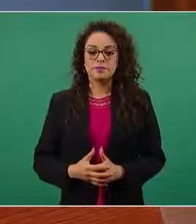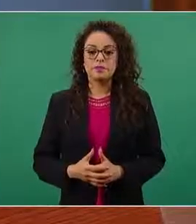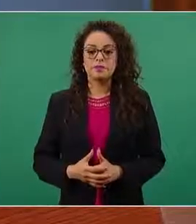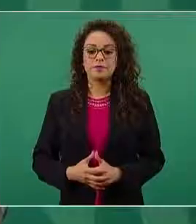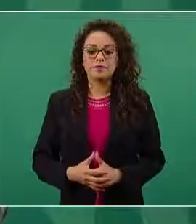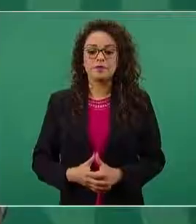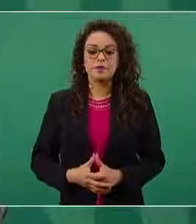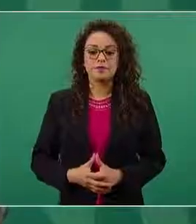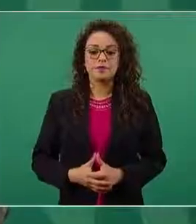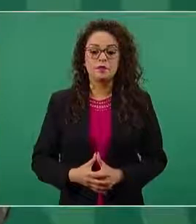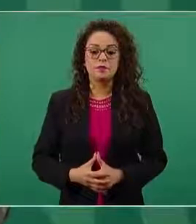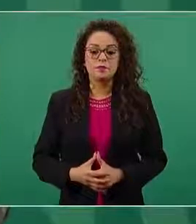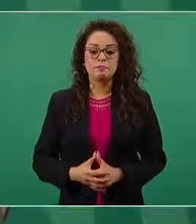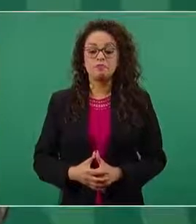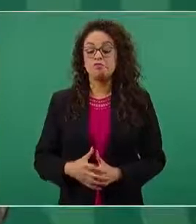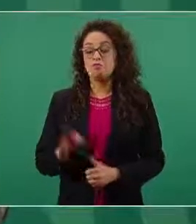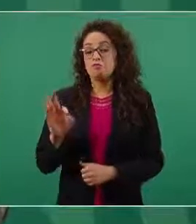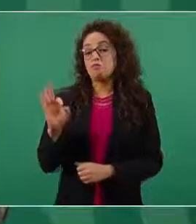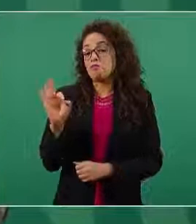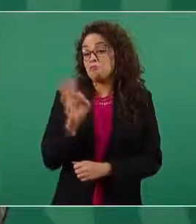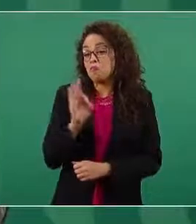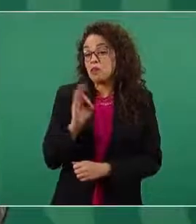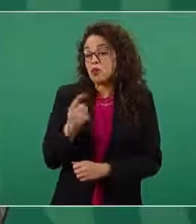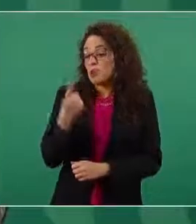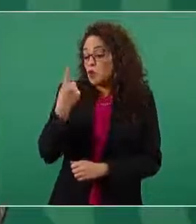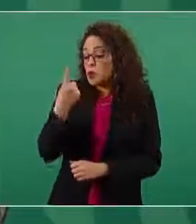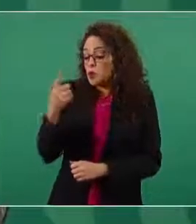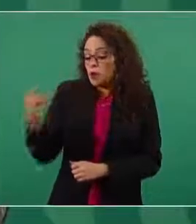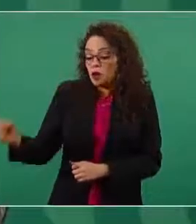Y si acaso a uno para